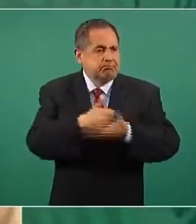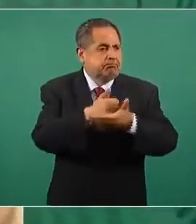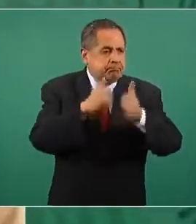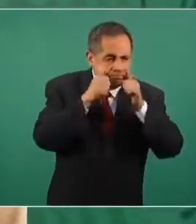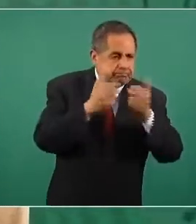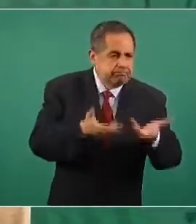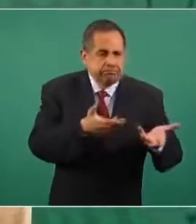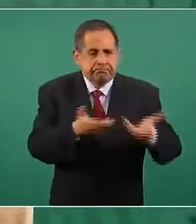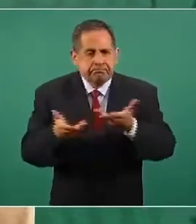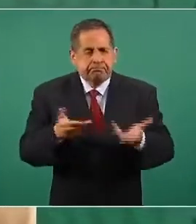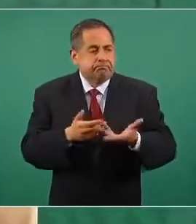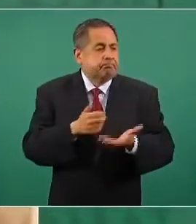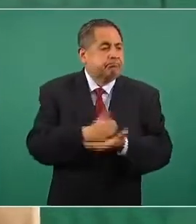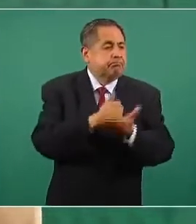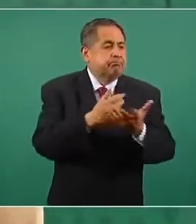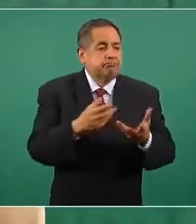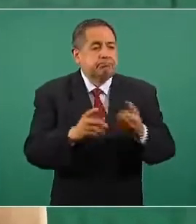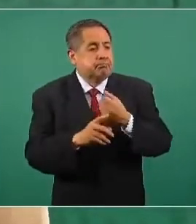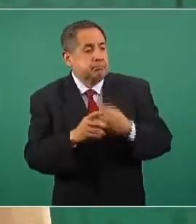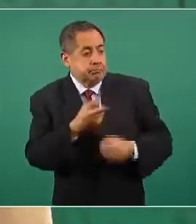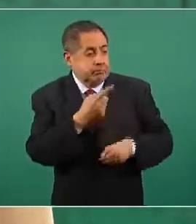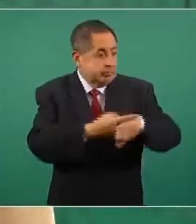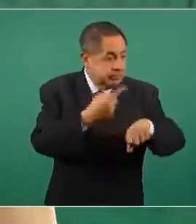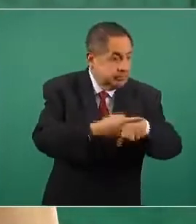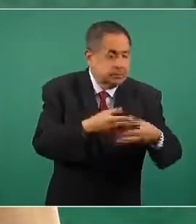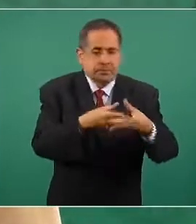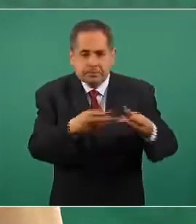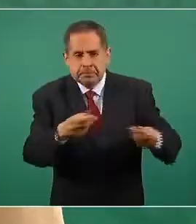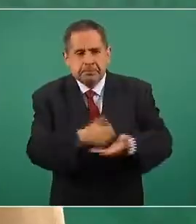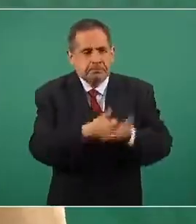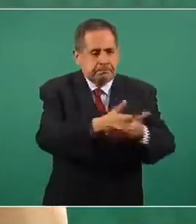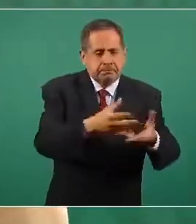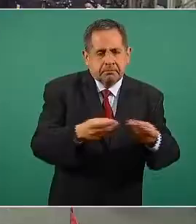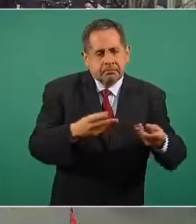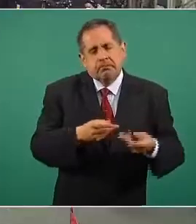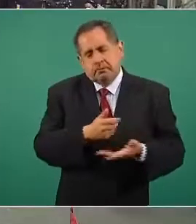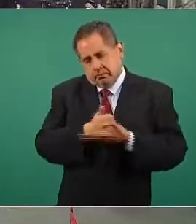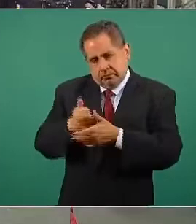atendiendo y resolviendo problemas de salud a estas poblaciones.